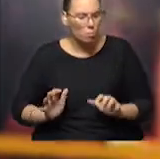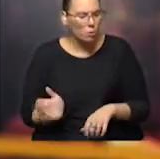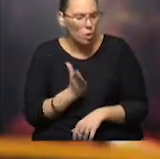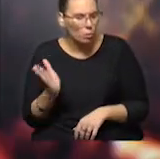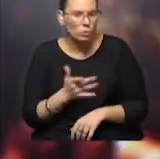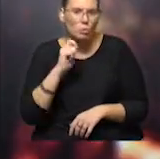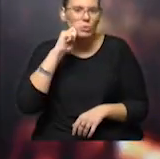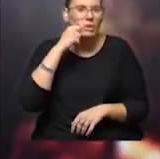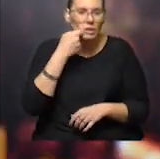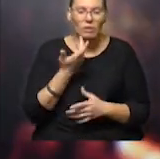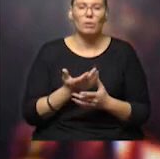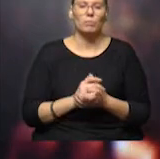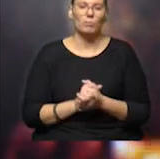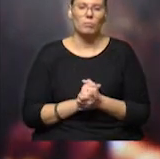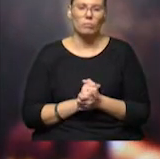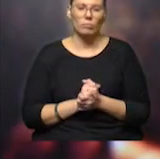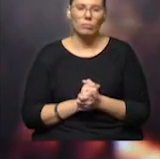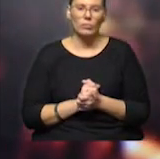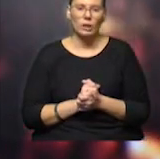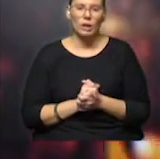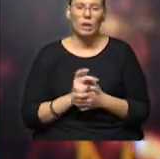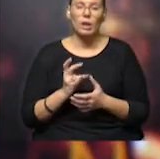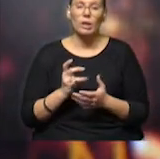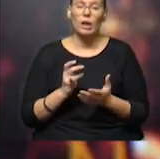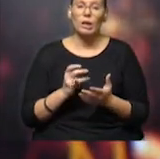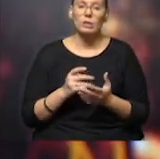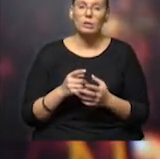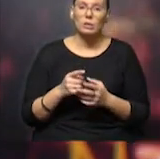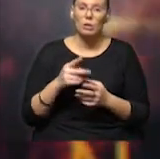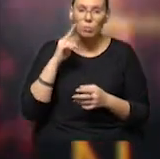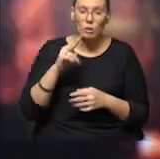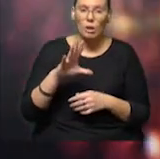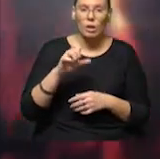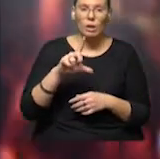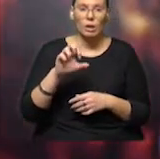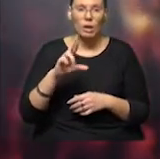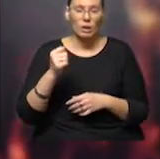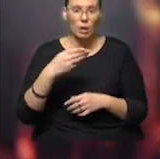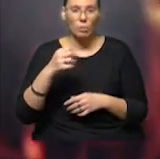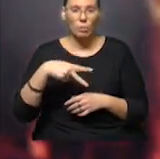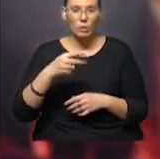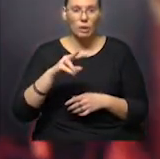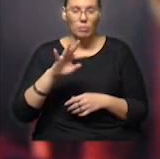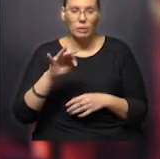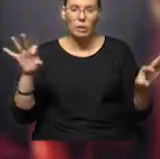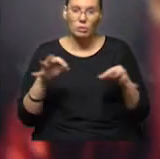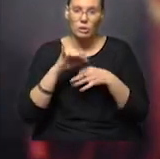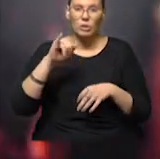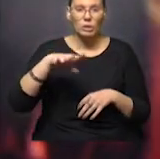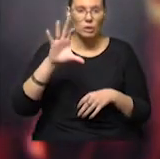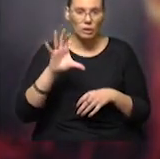muy bonito, o sea, está en las proyecciones. Clara Bonavita, está en el sonido